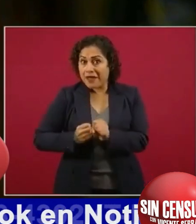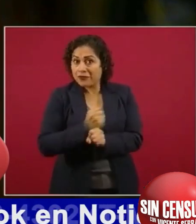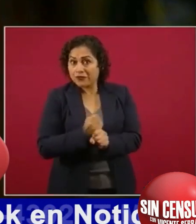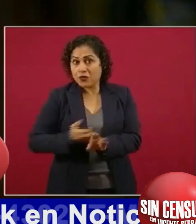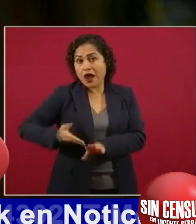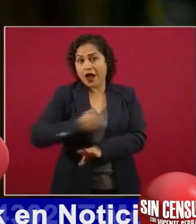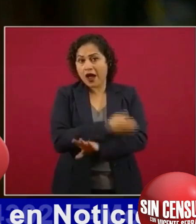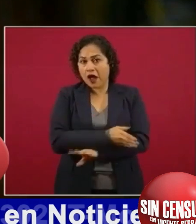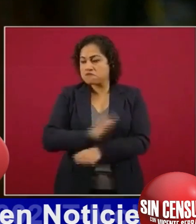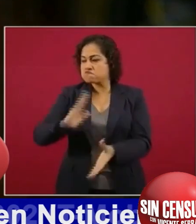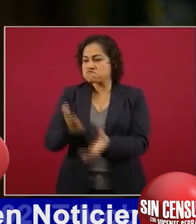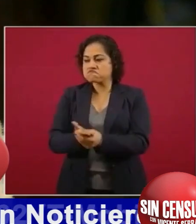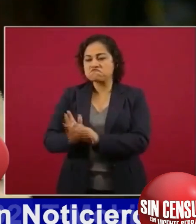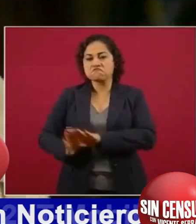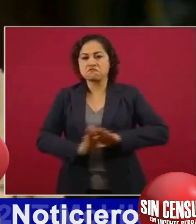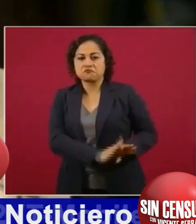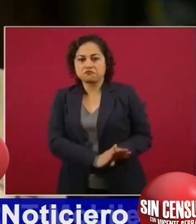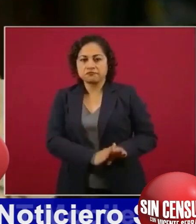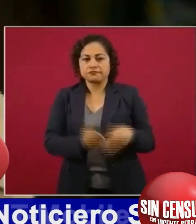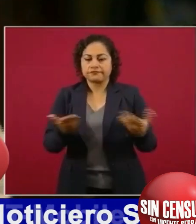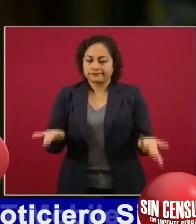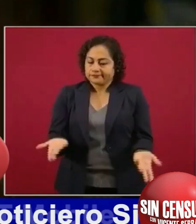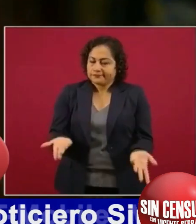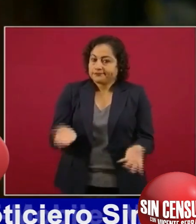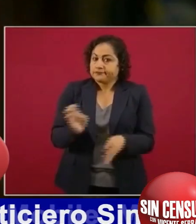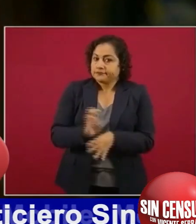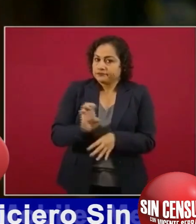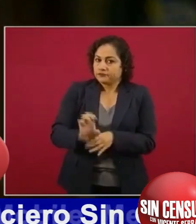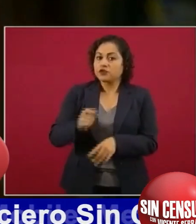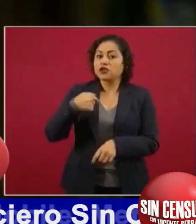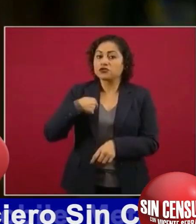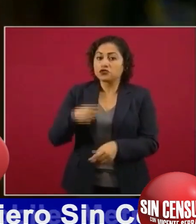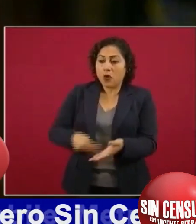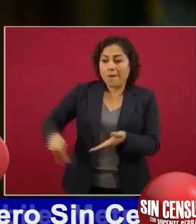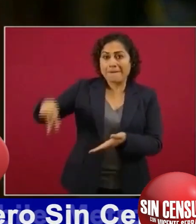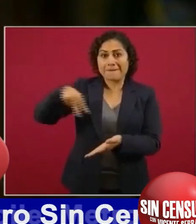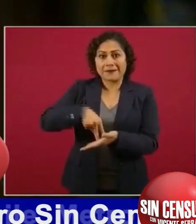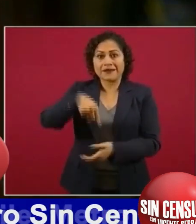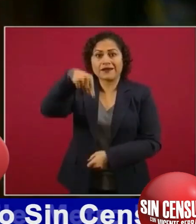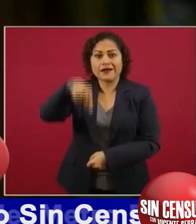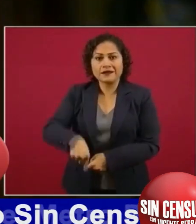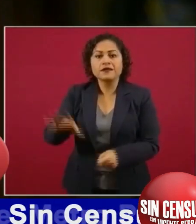Entonces, yo acudí aquí, señor presidente, porque la verdad es que ya no tenía más a dónde ir.